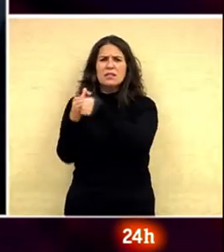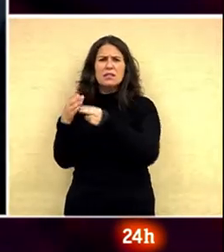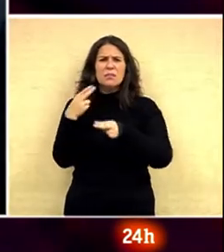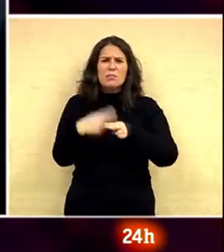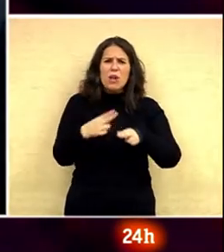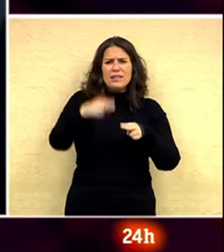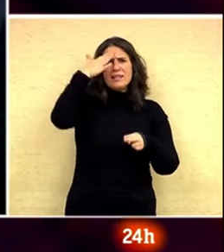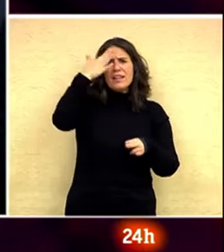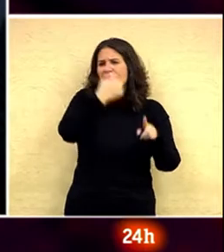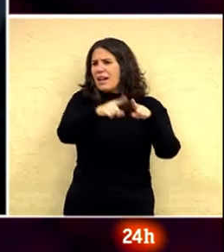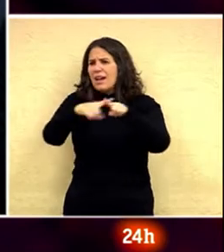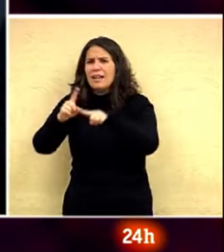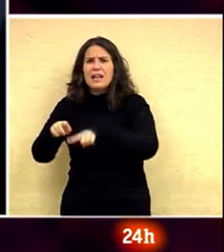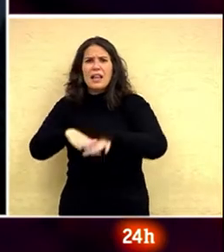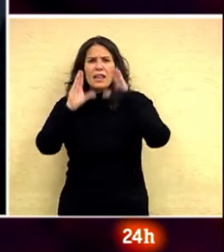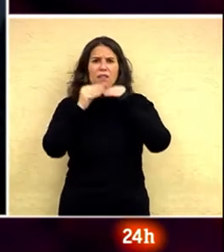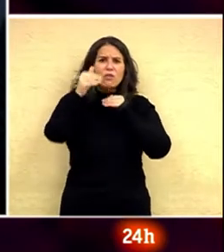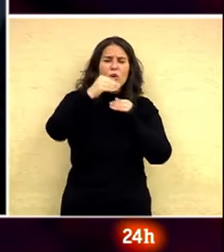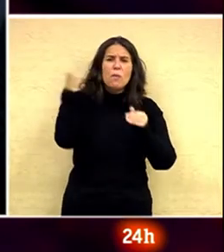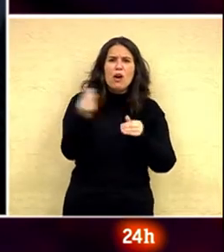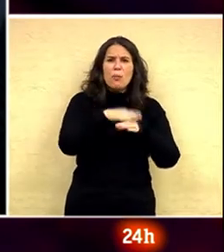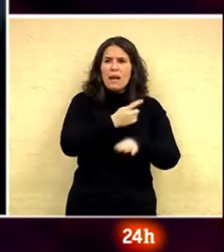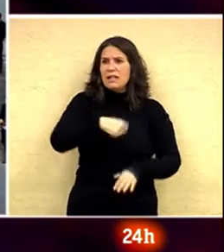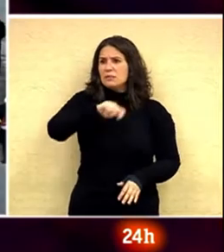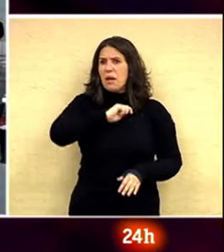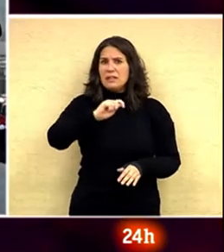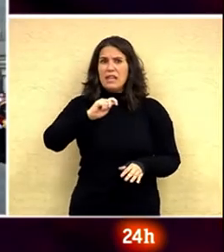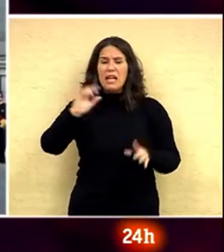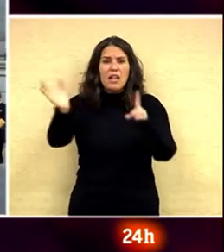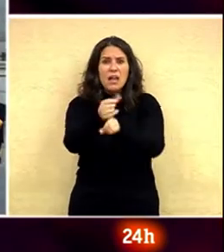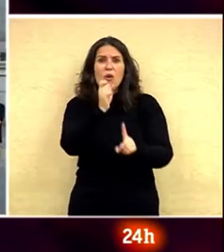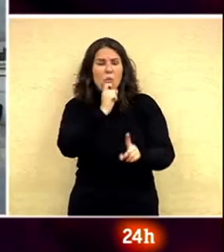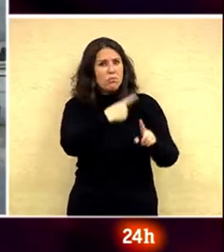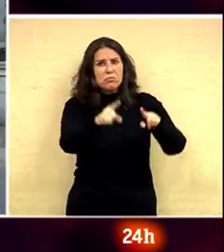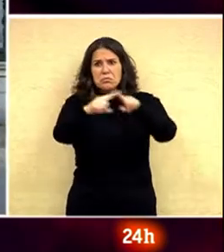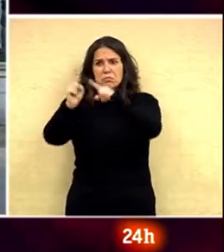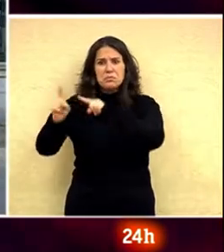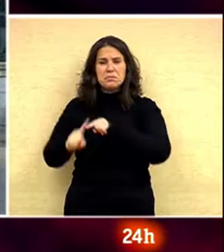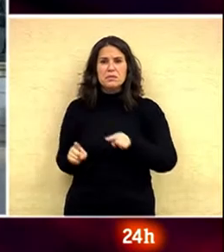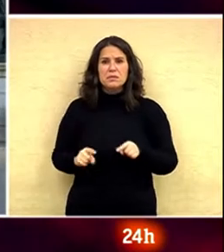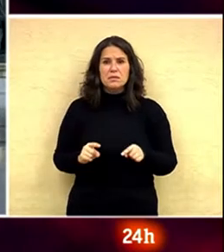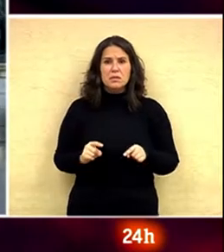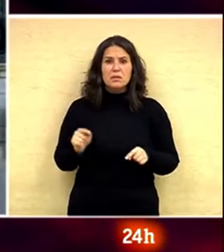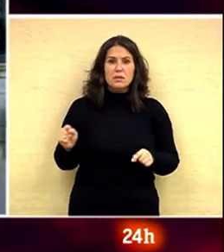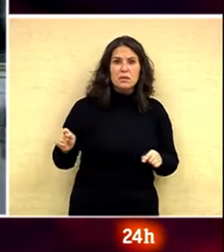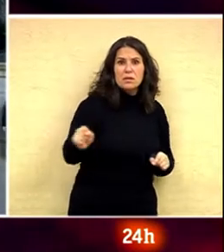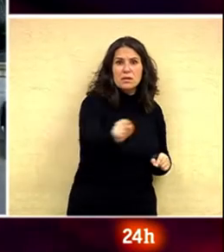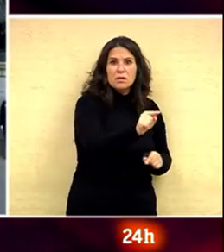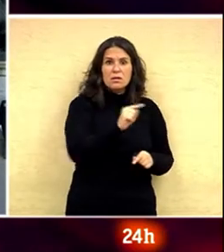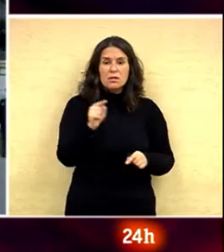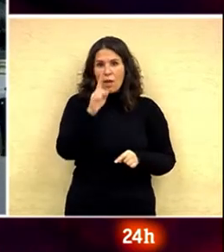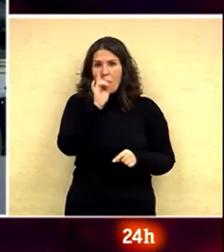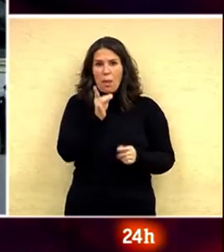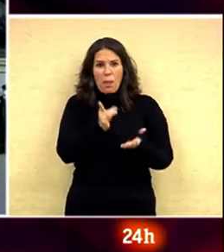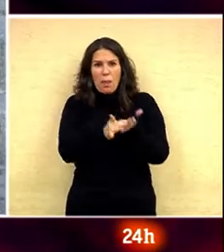con diferentes modos de entender el mejor futuro para España y la mejor manera de alcanzarlo. Ninguna de ellas merece